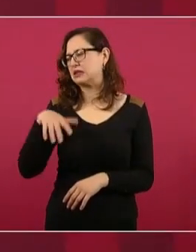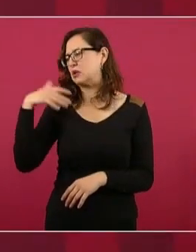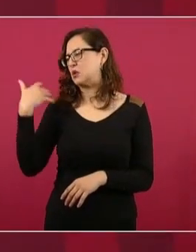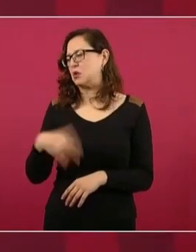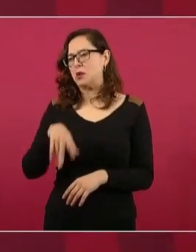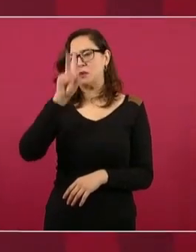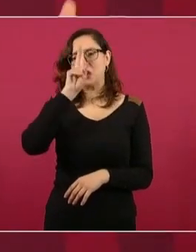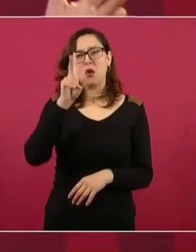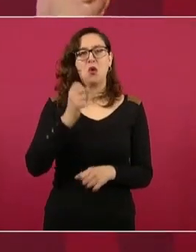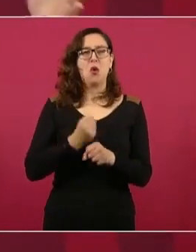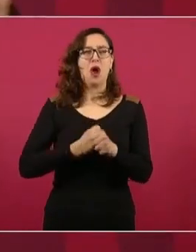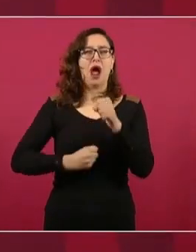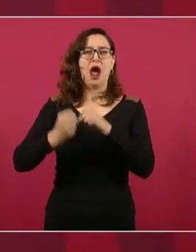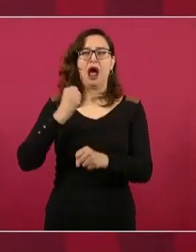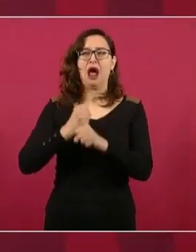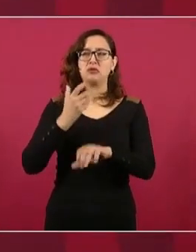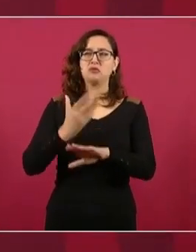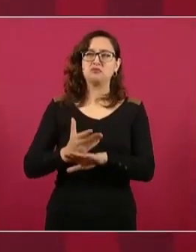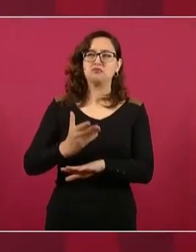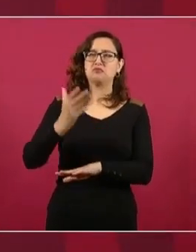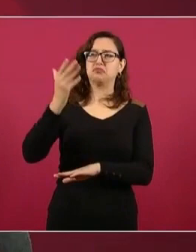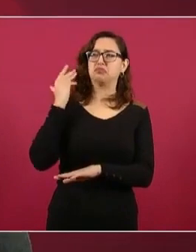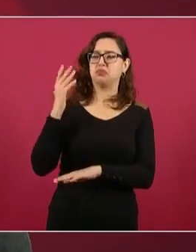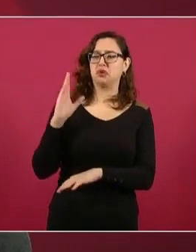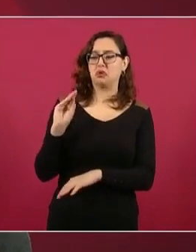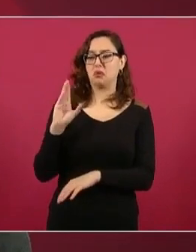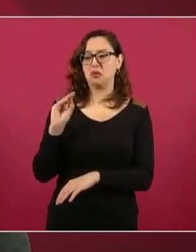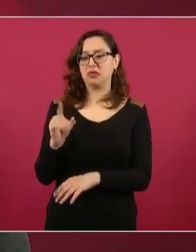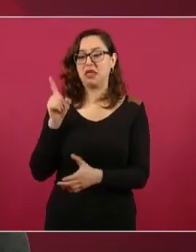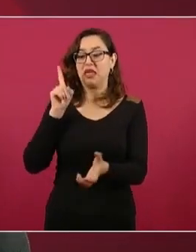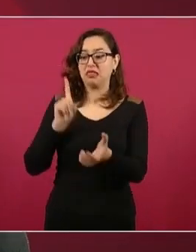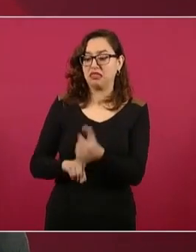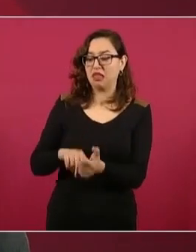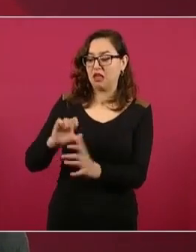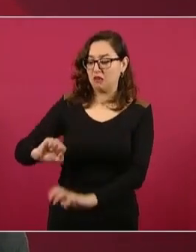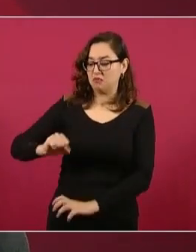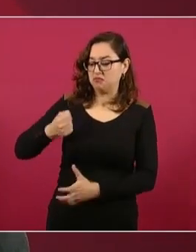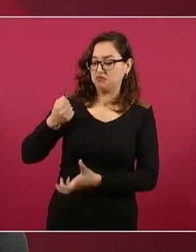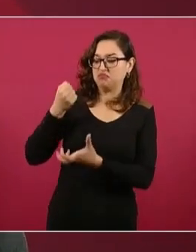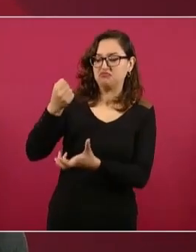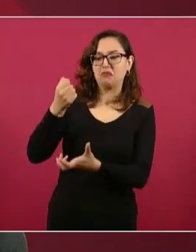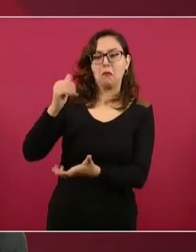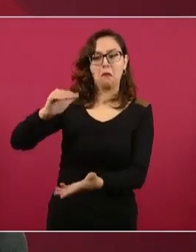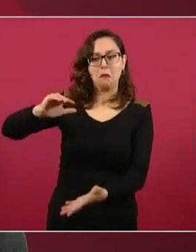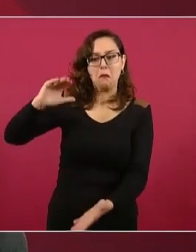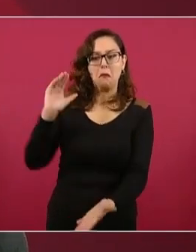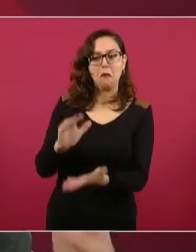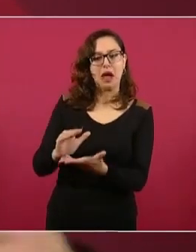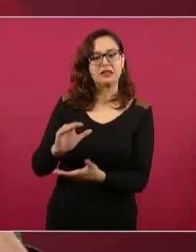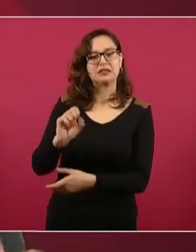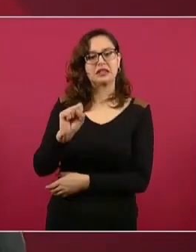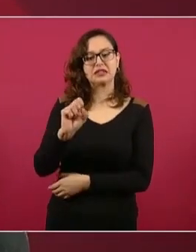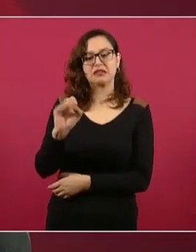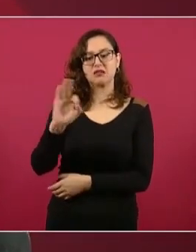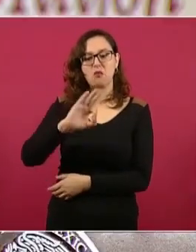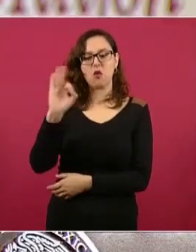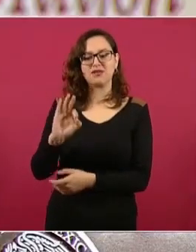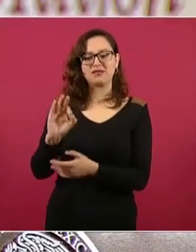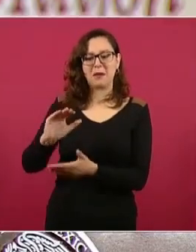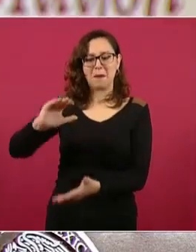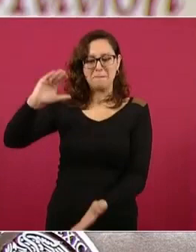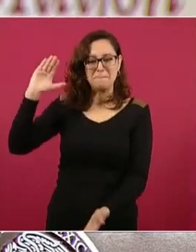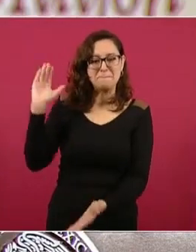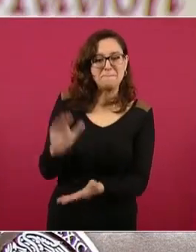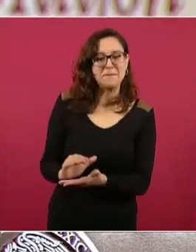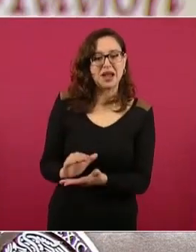en los años 90, tuvo una reducción de más de 60% del financiamiento público, 60%.